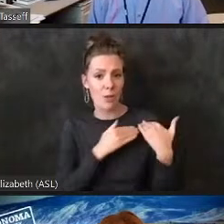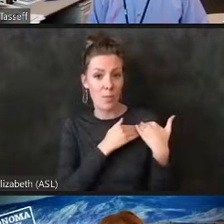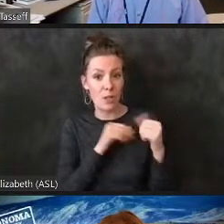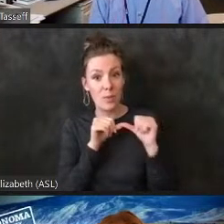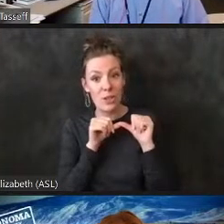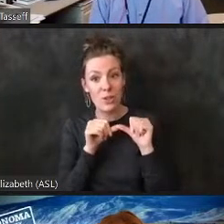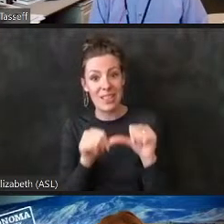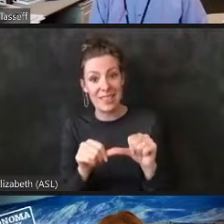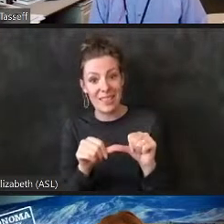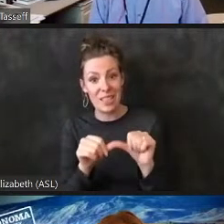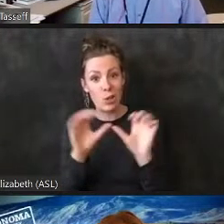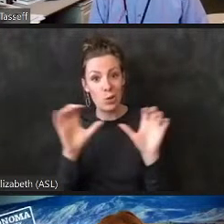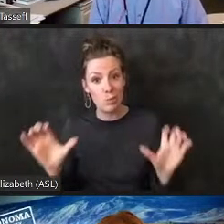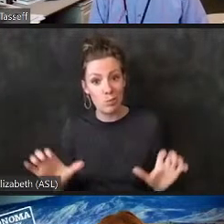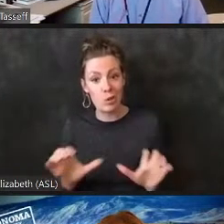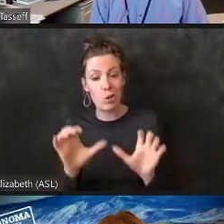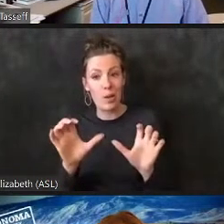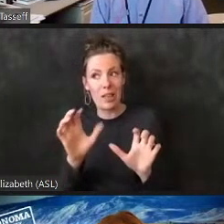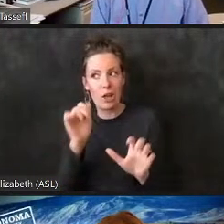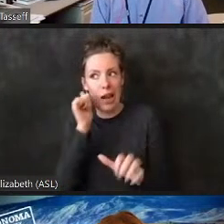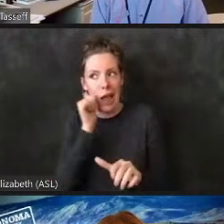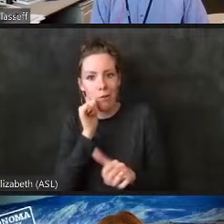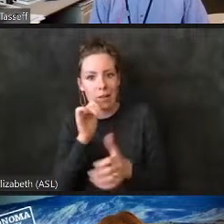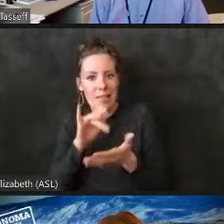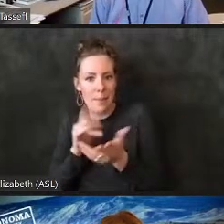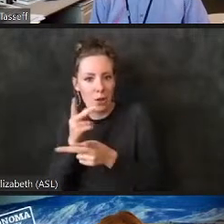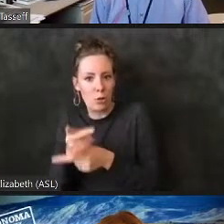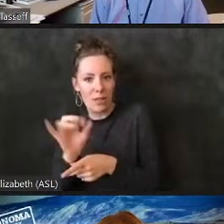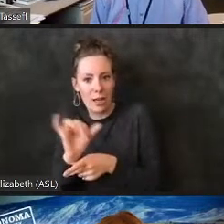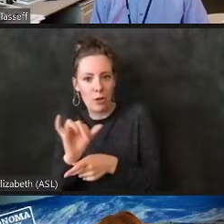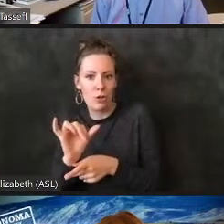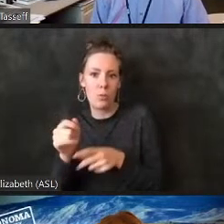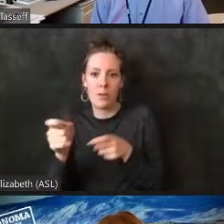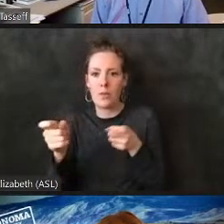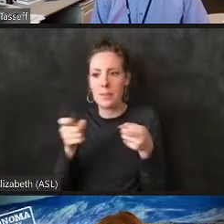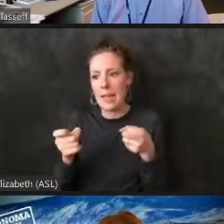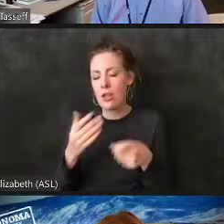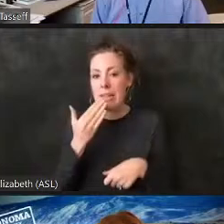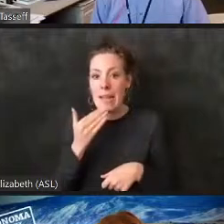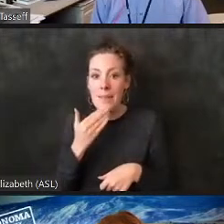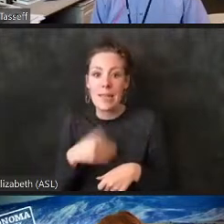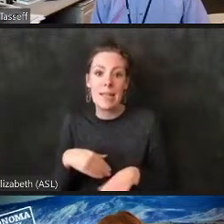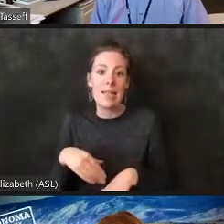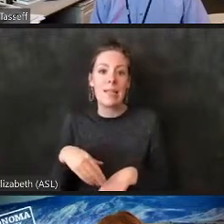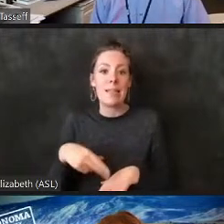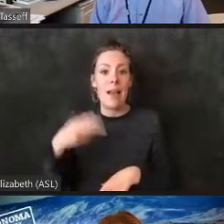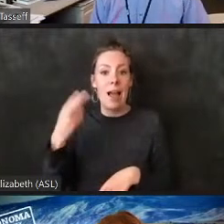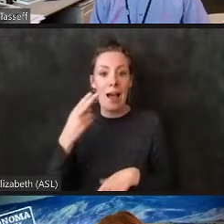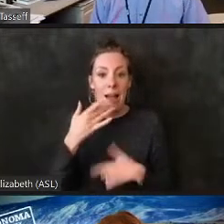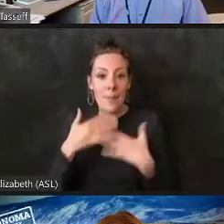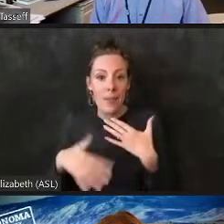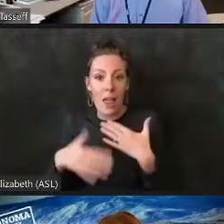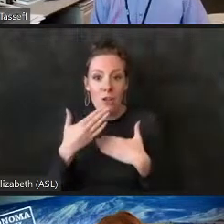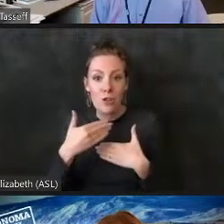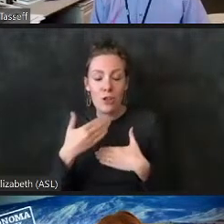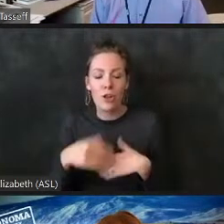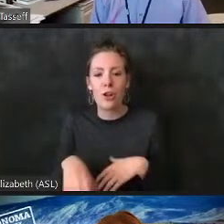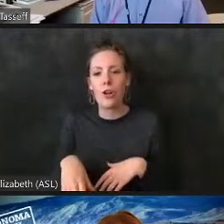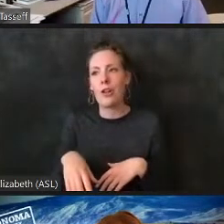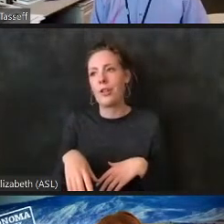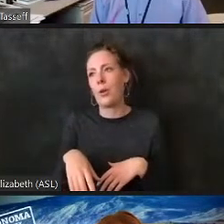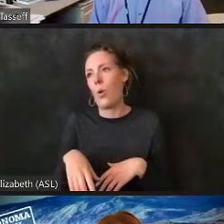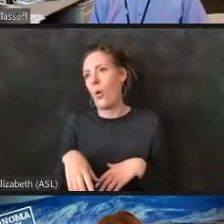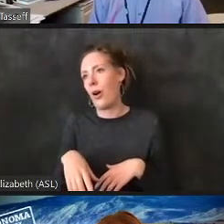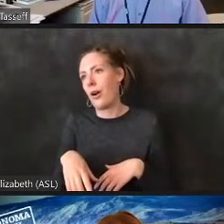todo tiene que ver con responsabilidad que tiene que seguir con el haciendo también al mismo tiempo de hacer los otros problemas